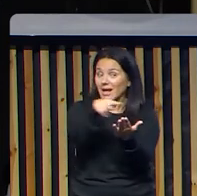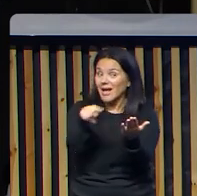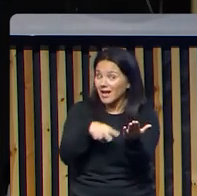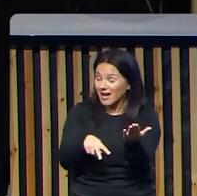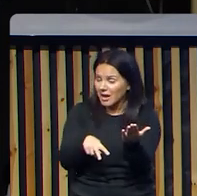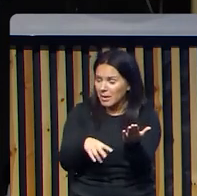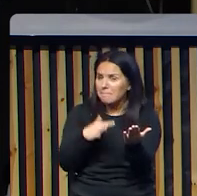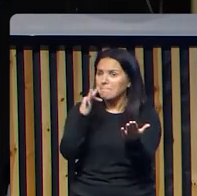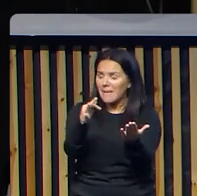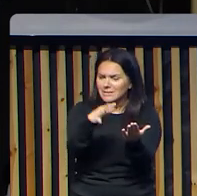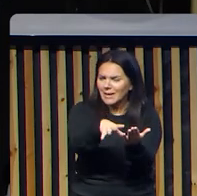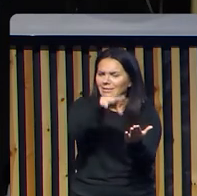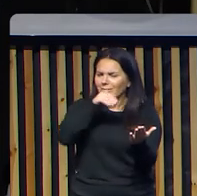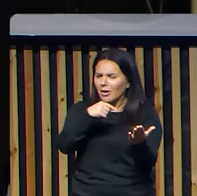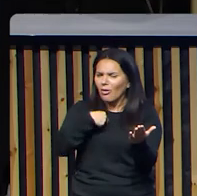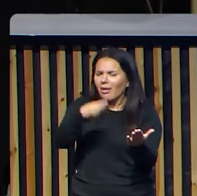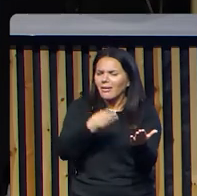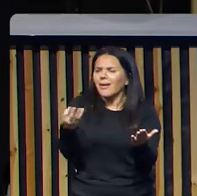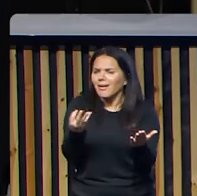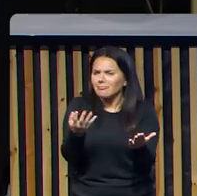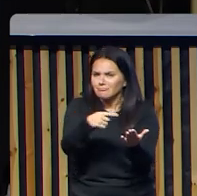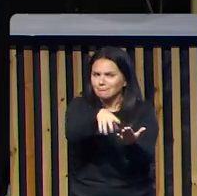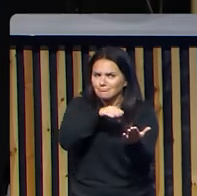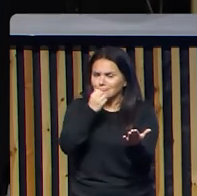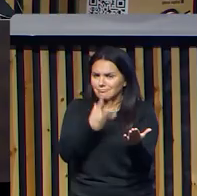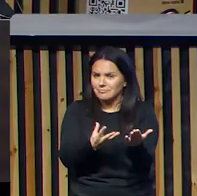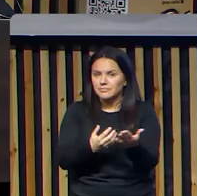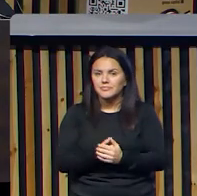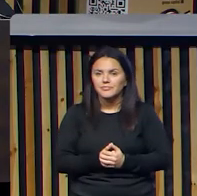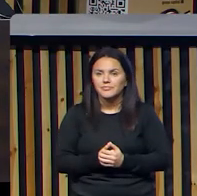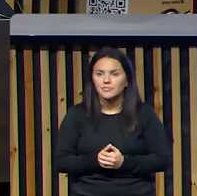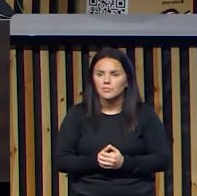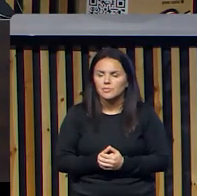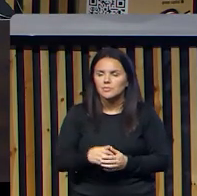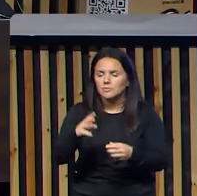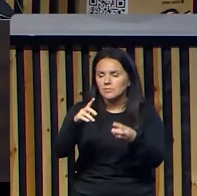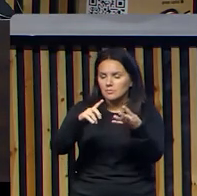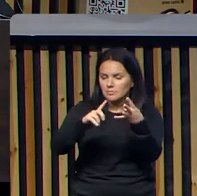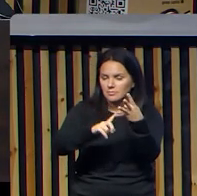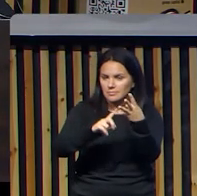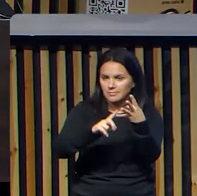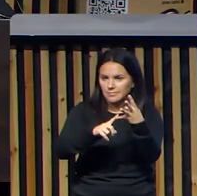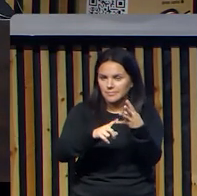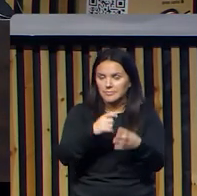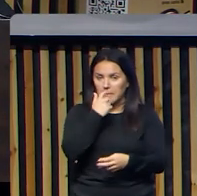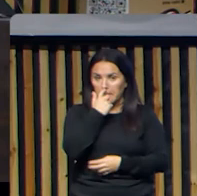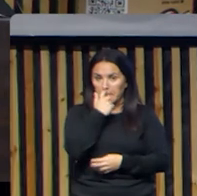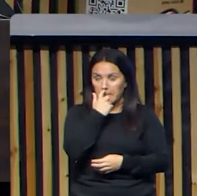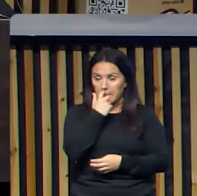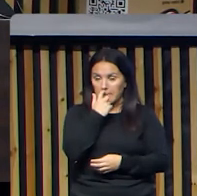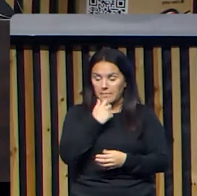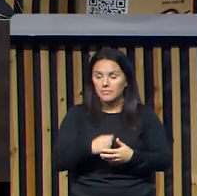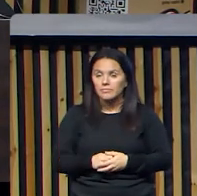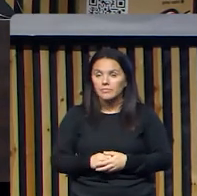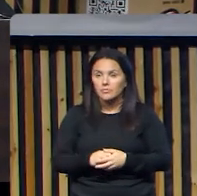entender qué es lo que esperas que haga vale vamos a ver la 4 reclamamos